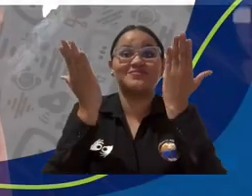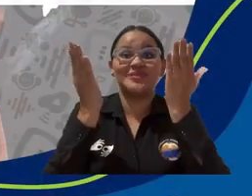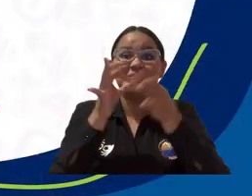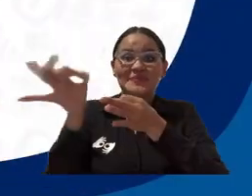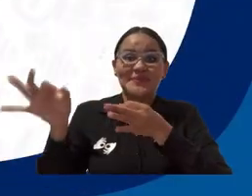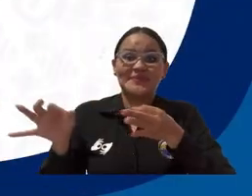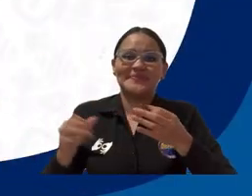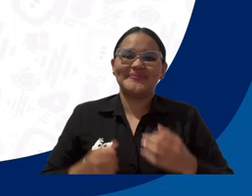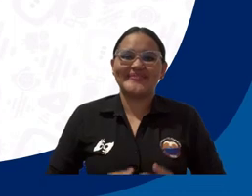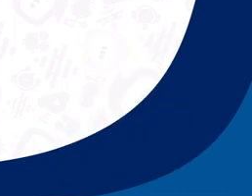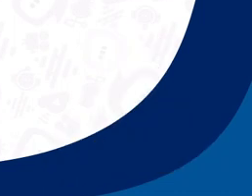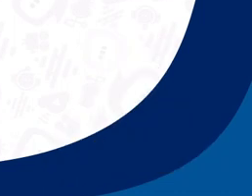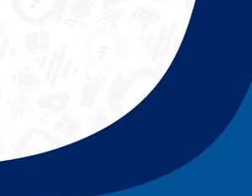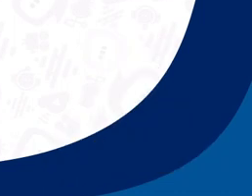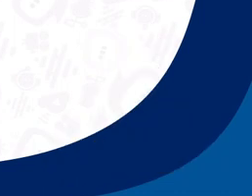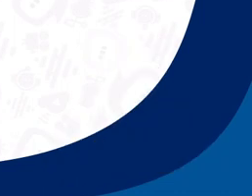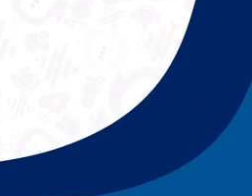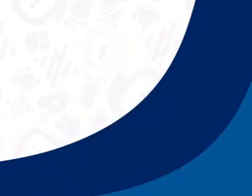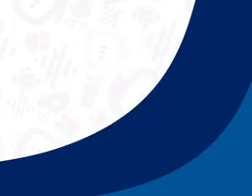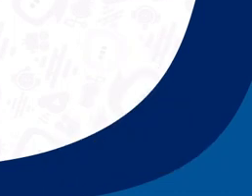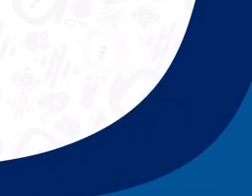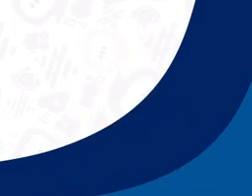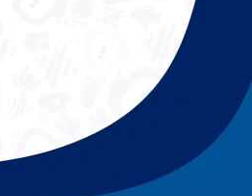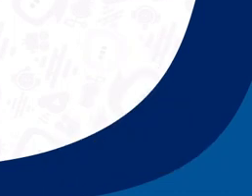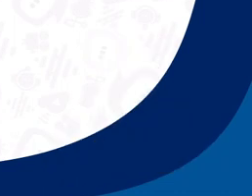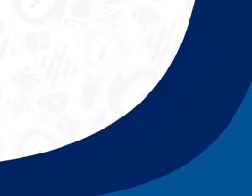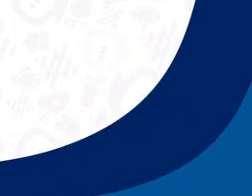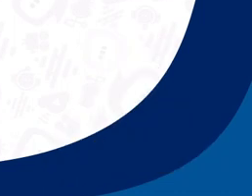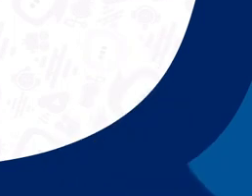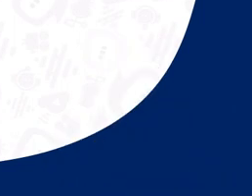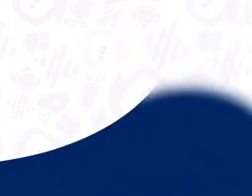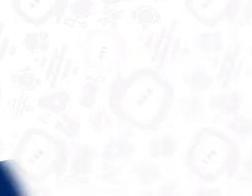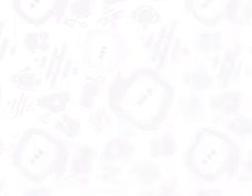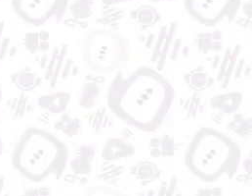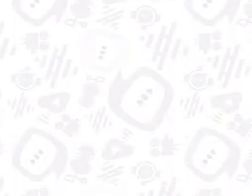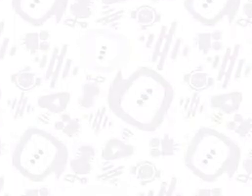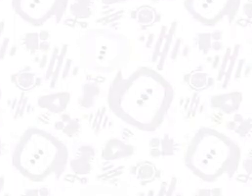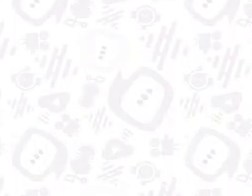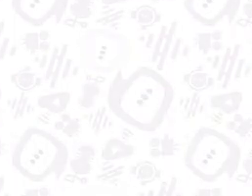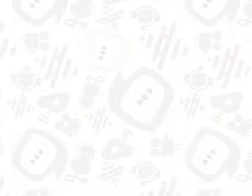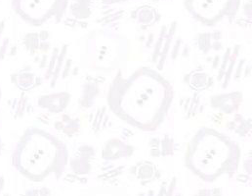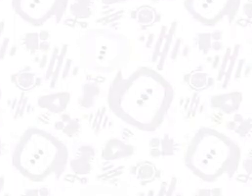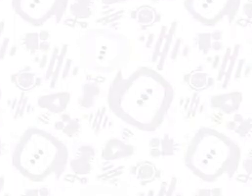superior. Universidad del Magdalena, aún más incluyente e innovadora.